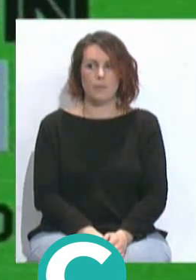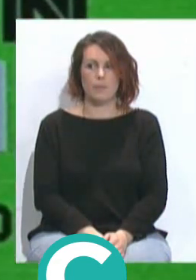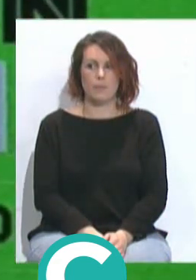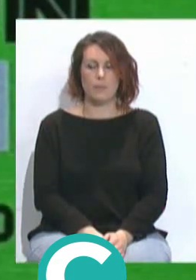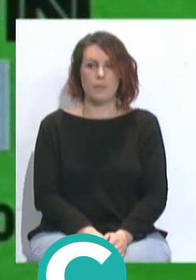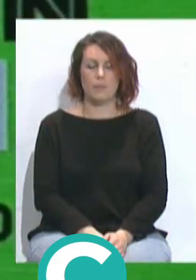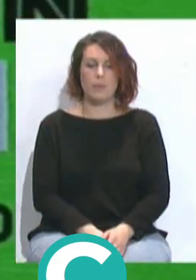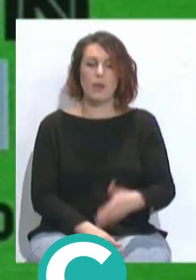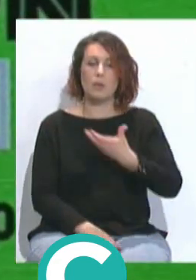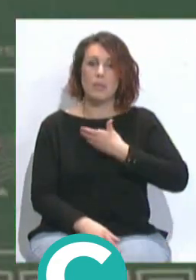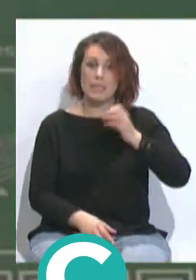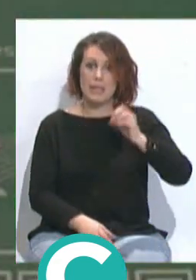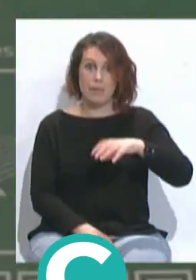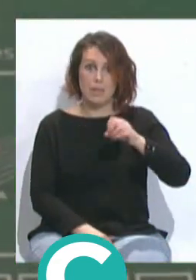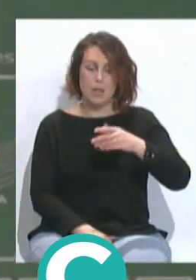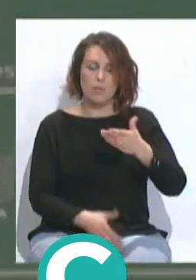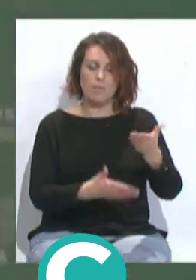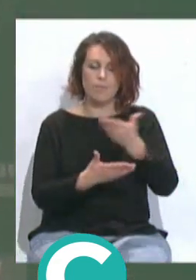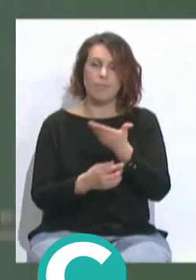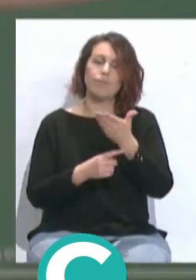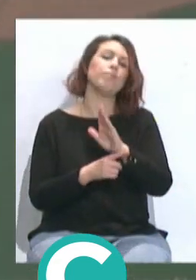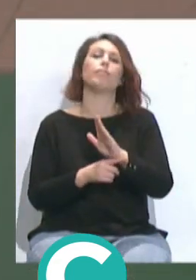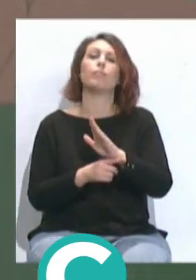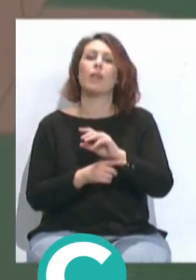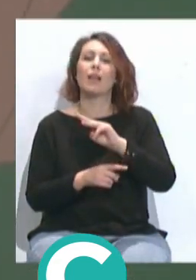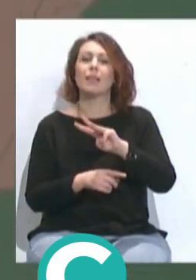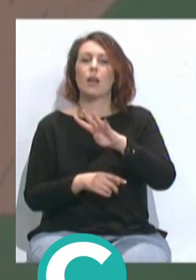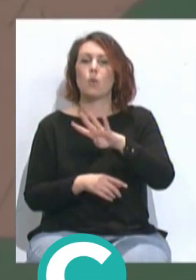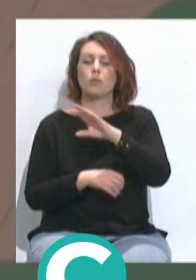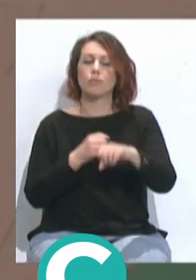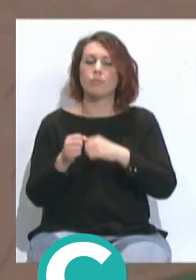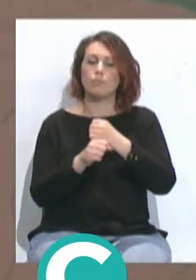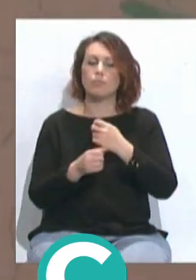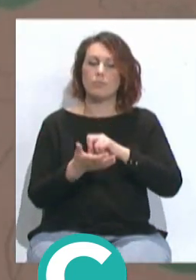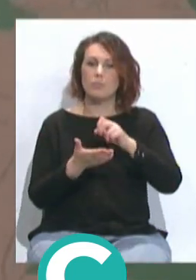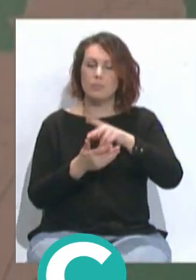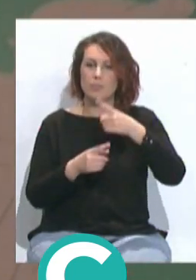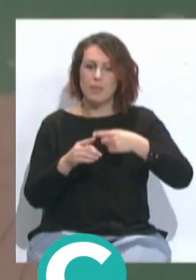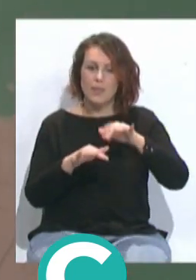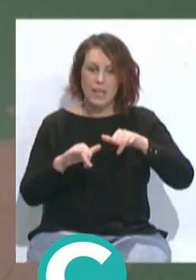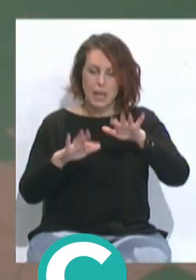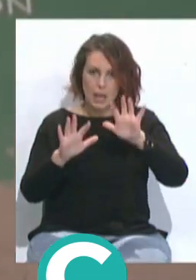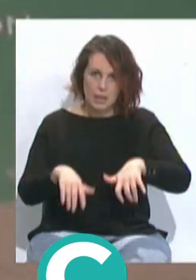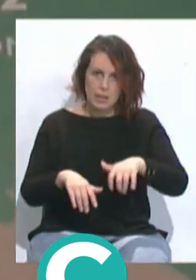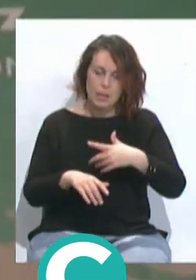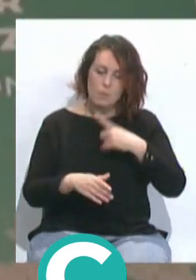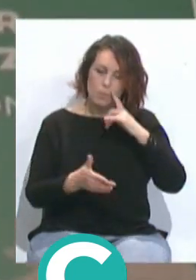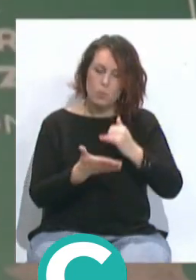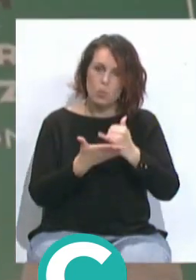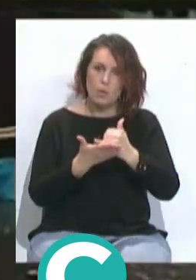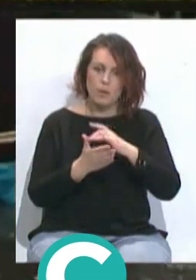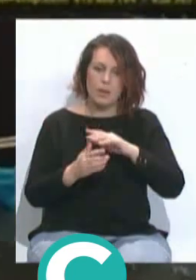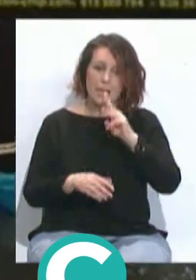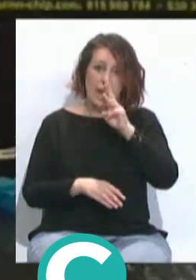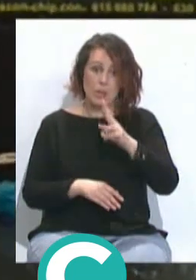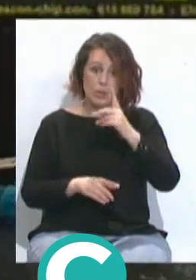El Ayuntamiento de San Fernando ha acogido la presentación de la 34ª edición de la Media Maratón Bahía de Cádiz La prueba que regresa